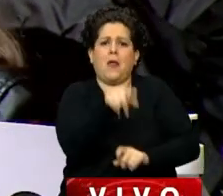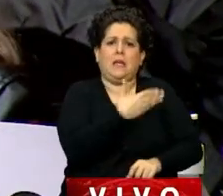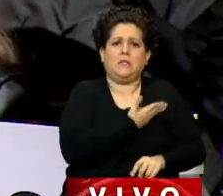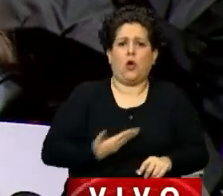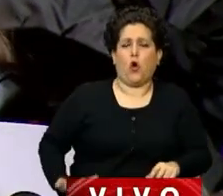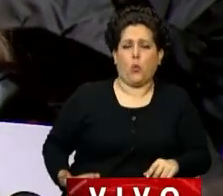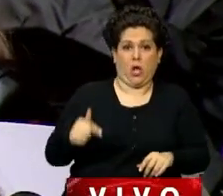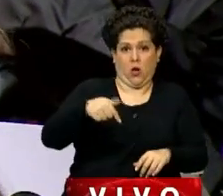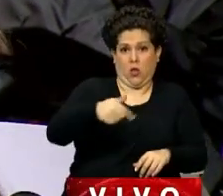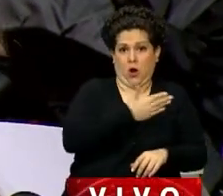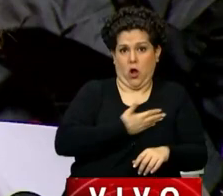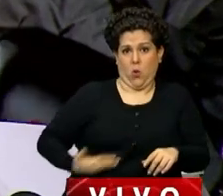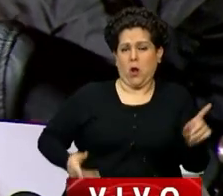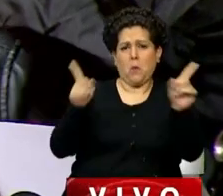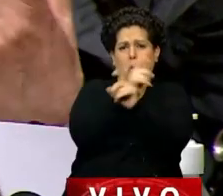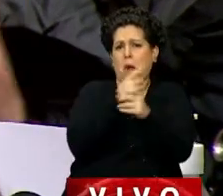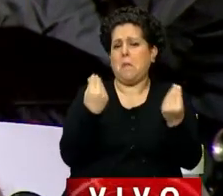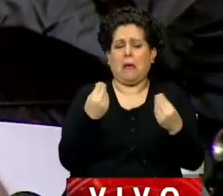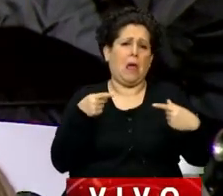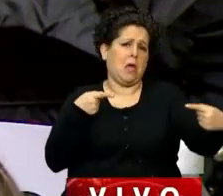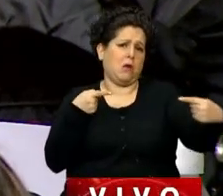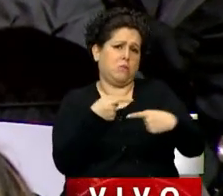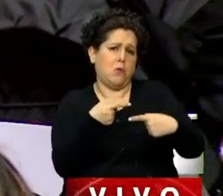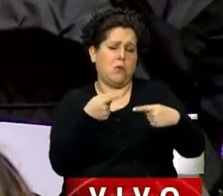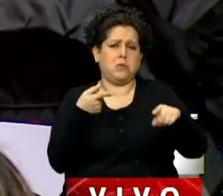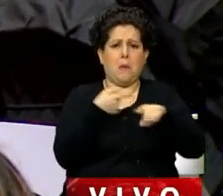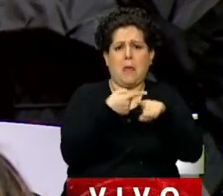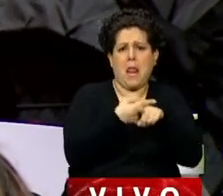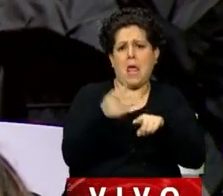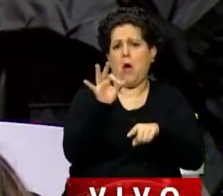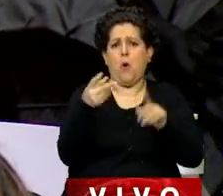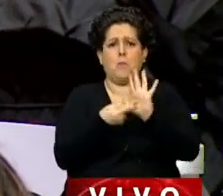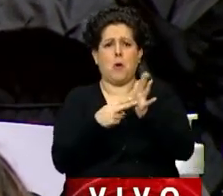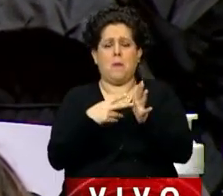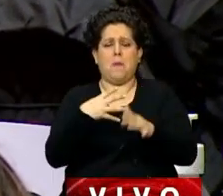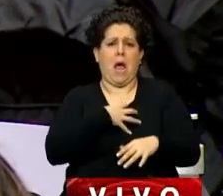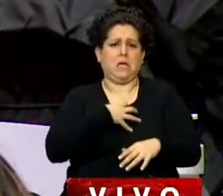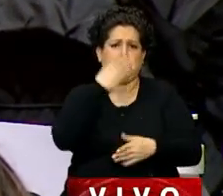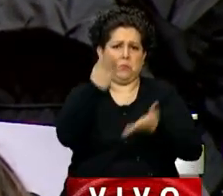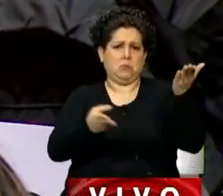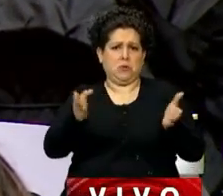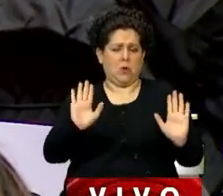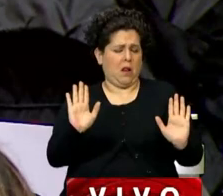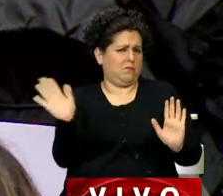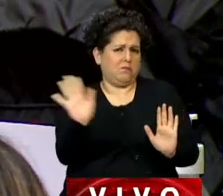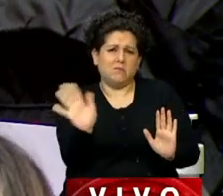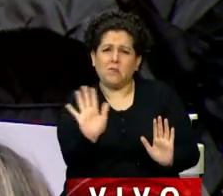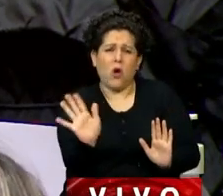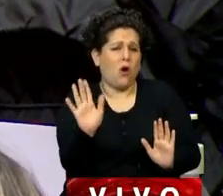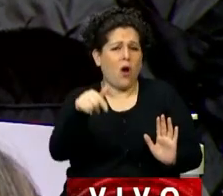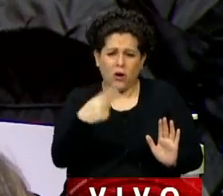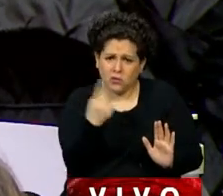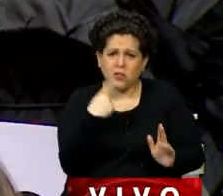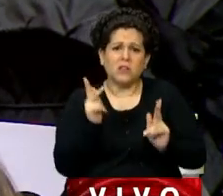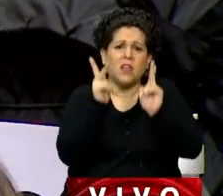gobierno es que se pelean o un problema de personalidades. No, señor presidente, lo venimos diciendo